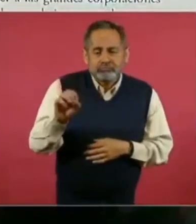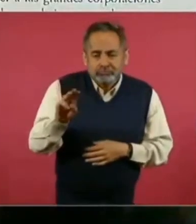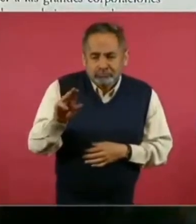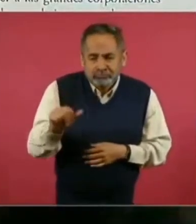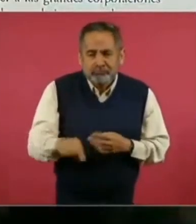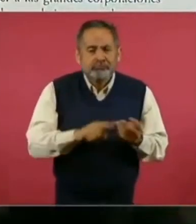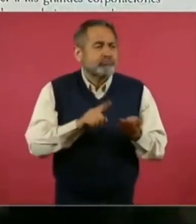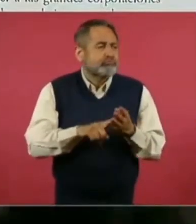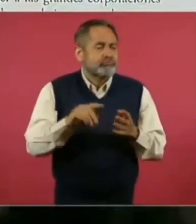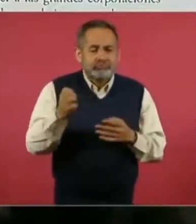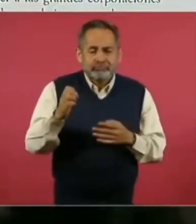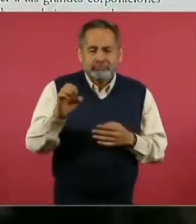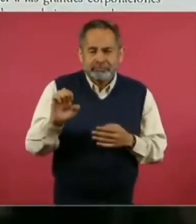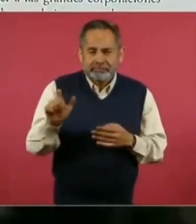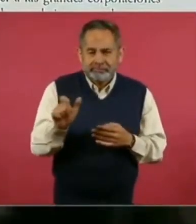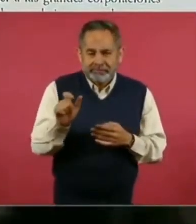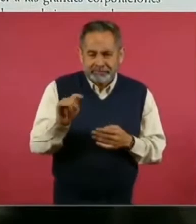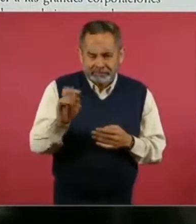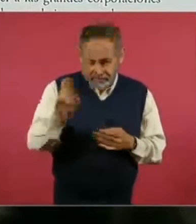o Excelsior,